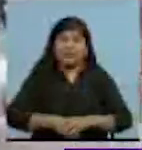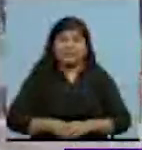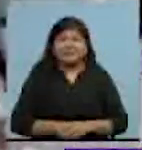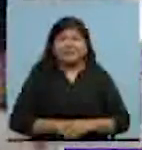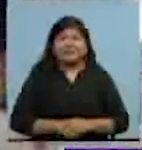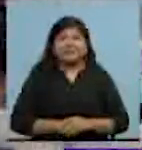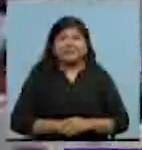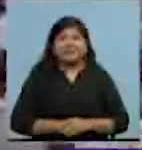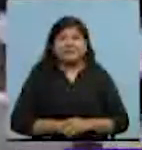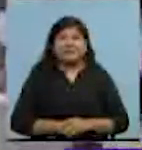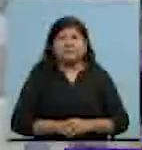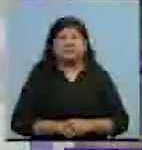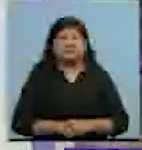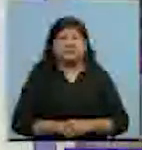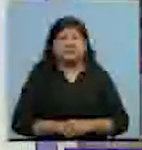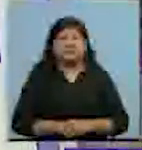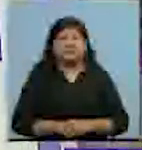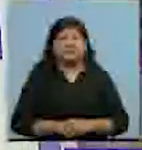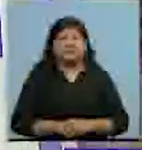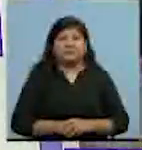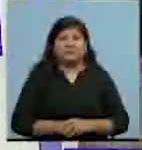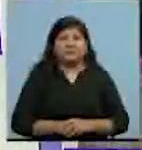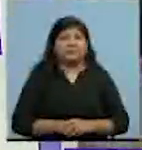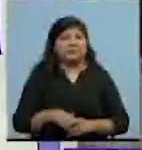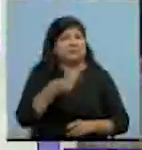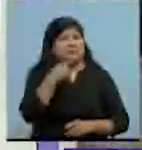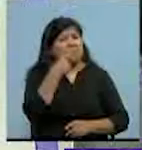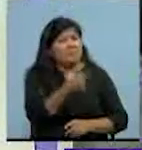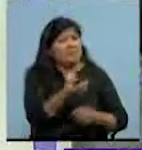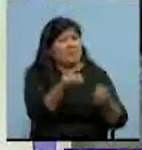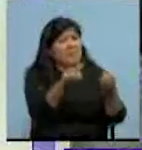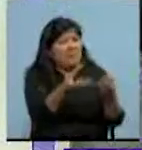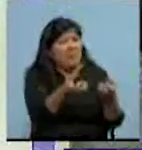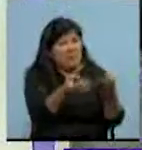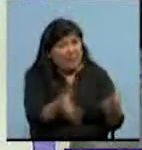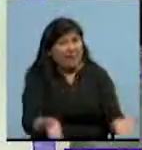Perfecto, Victoria, muchas gracias.